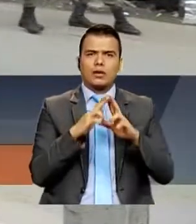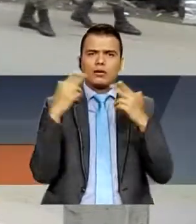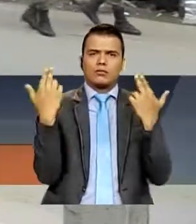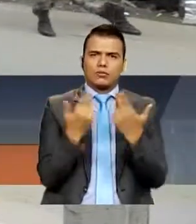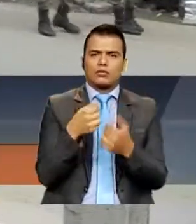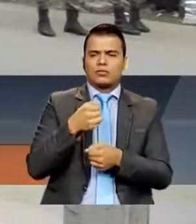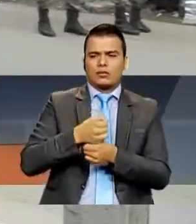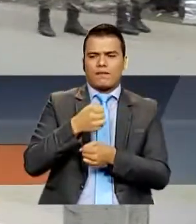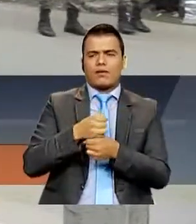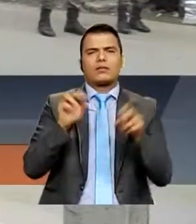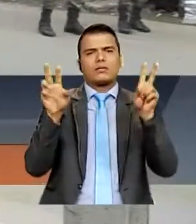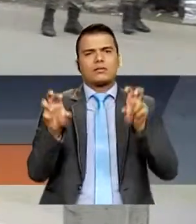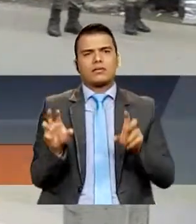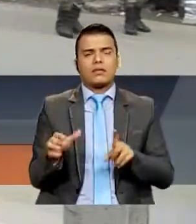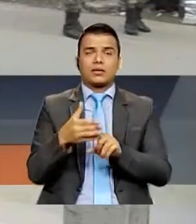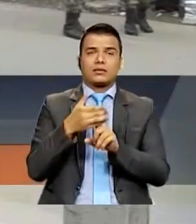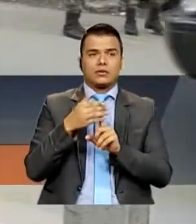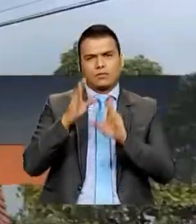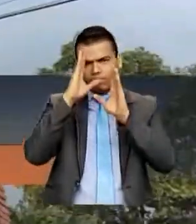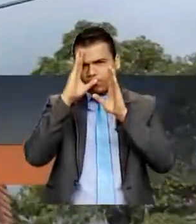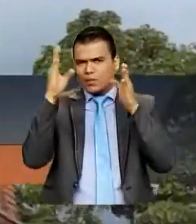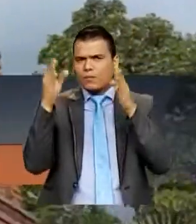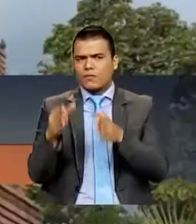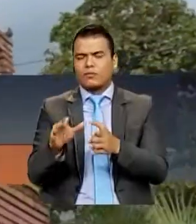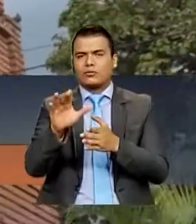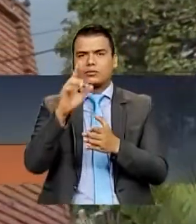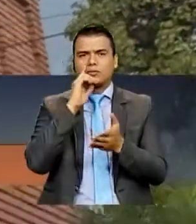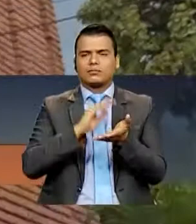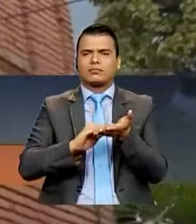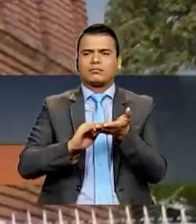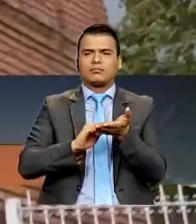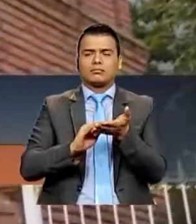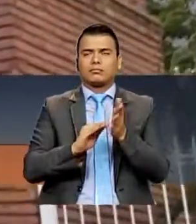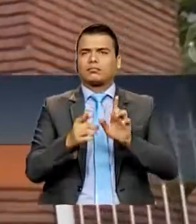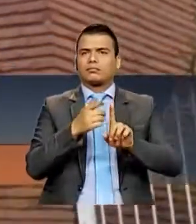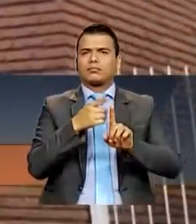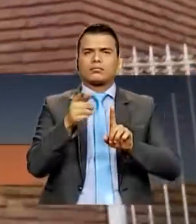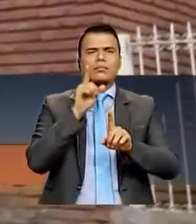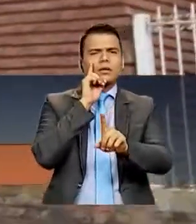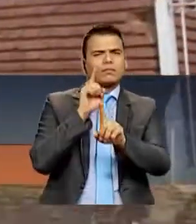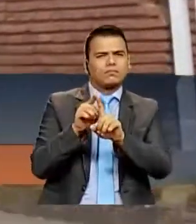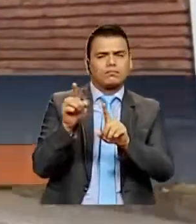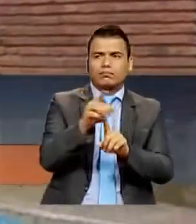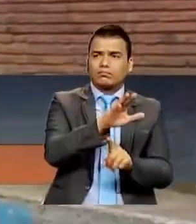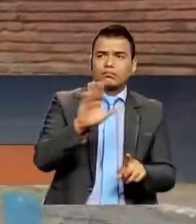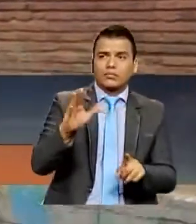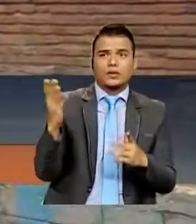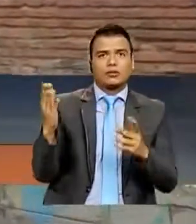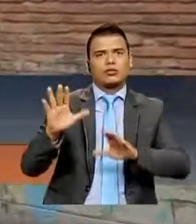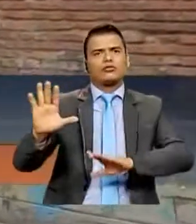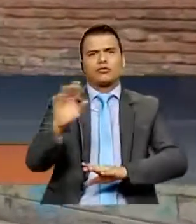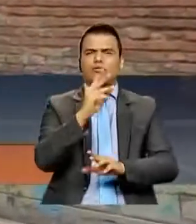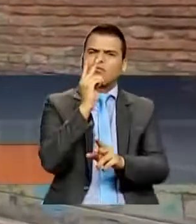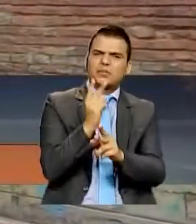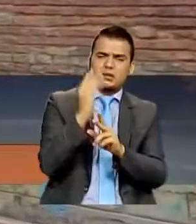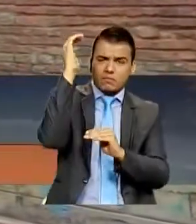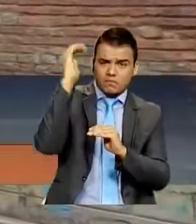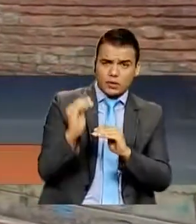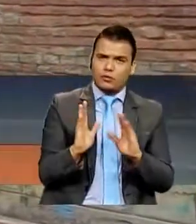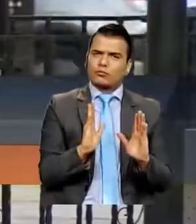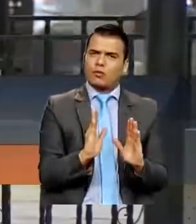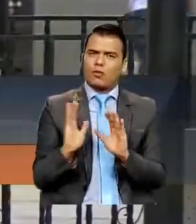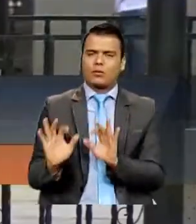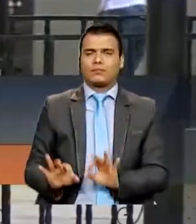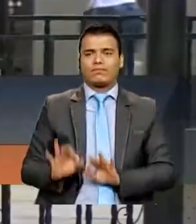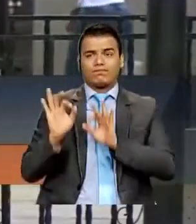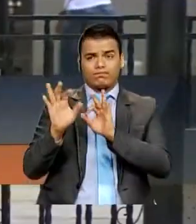nivel de seguridad. Queremos focalizar nuestra intervención en primer lugar en garantizar la seguridad y el orden público y